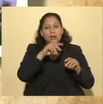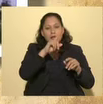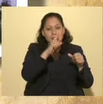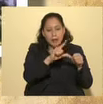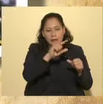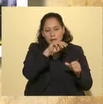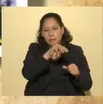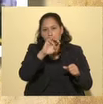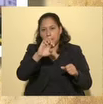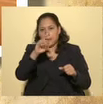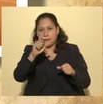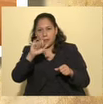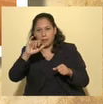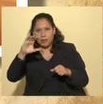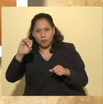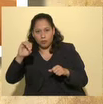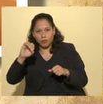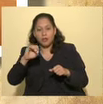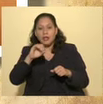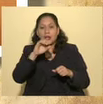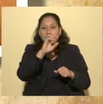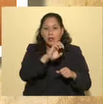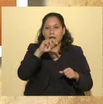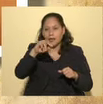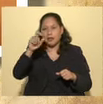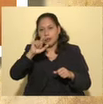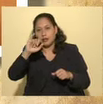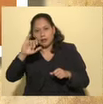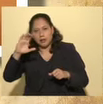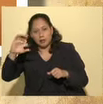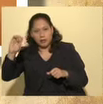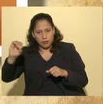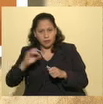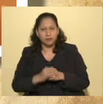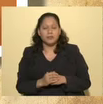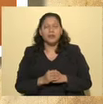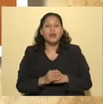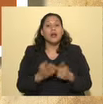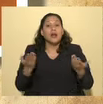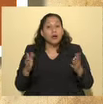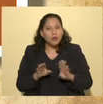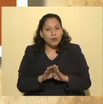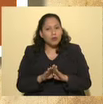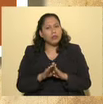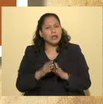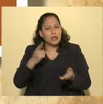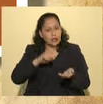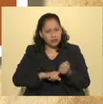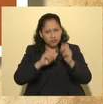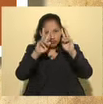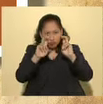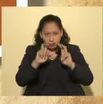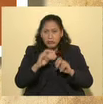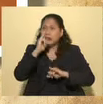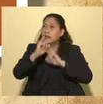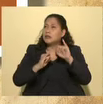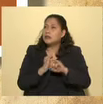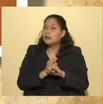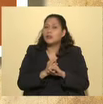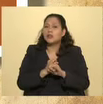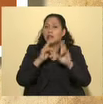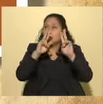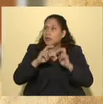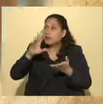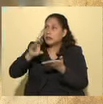aquí justamente la letra M, después la E, X, Y, C y O, y que en la parte de contenidos de eventos internacionales tuvimos, creo que, un